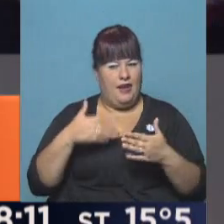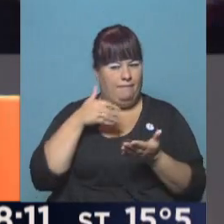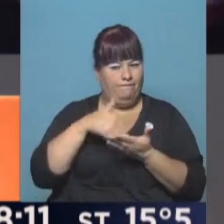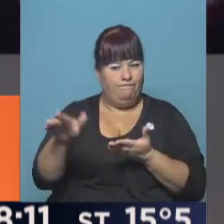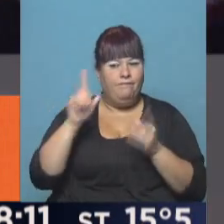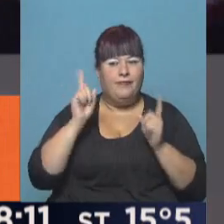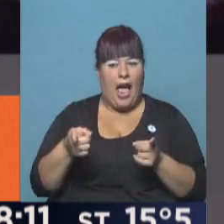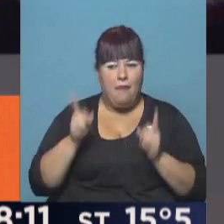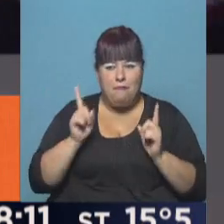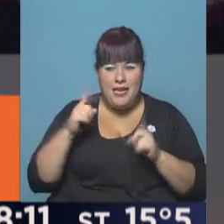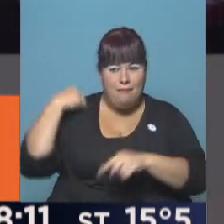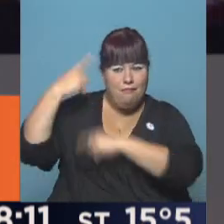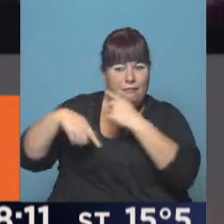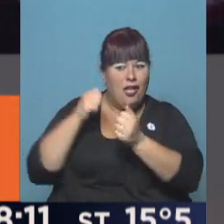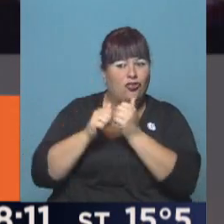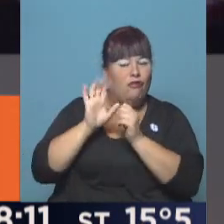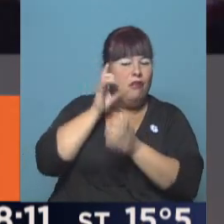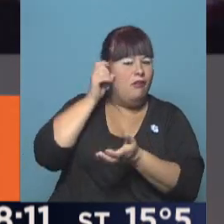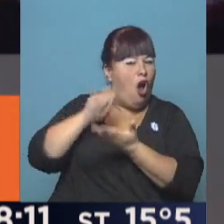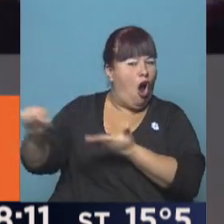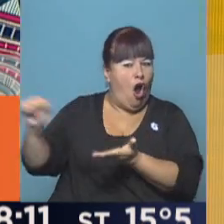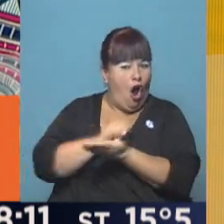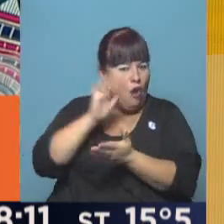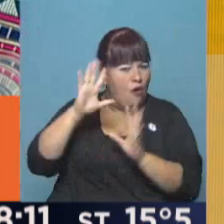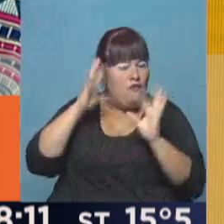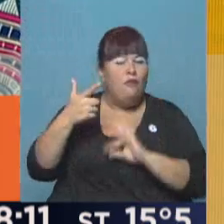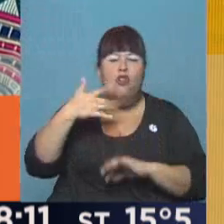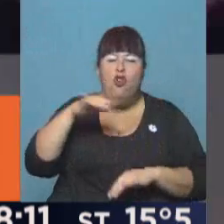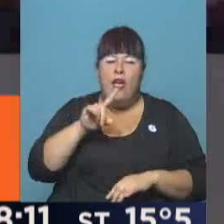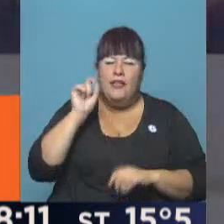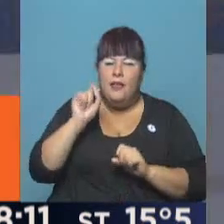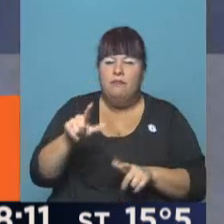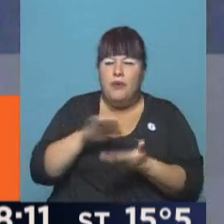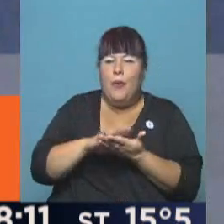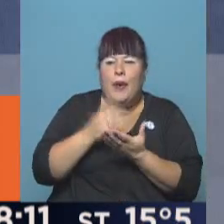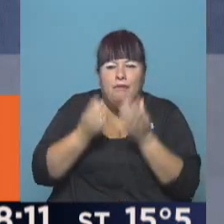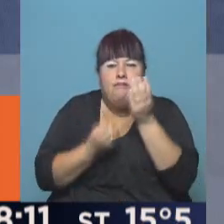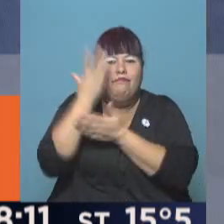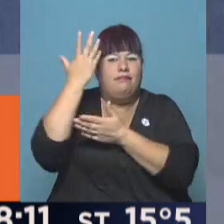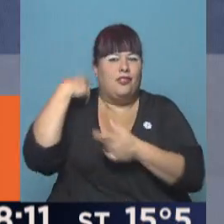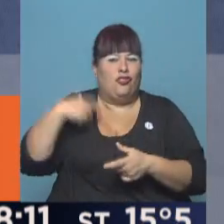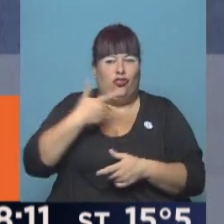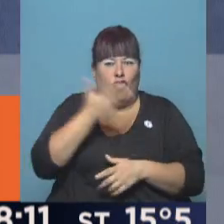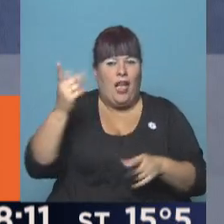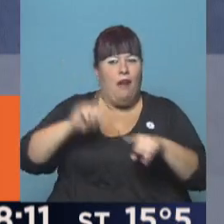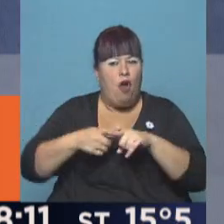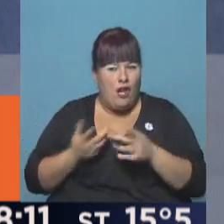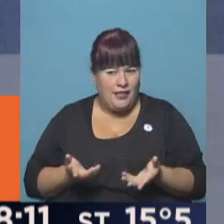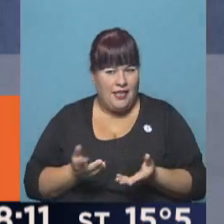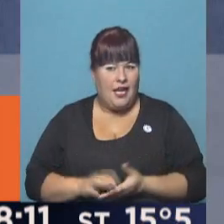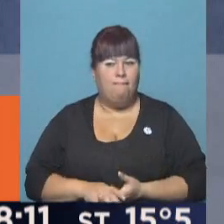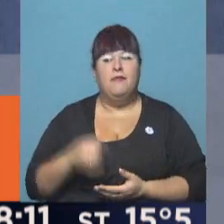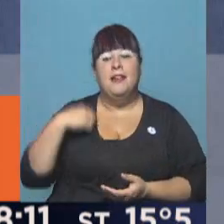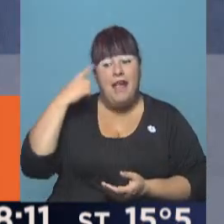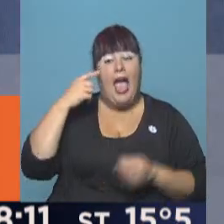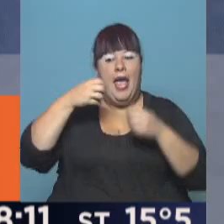rechazo inclusive a su propio legado histórico, con una gran incomprensión de sus propias bases y cimientos sociales y políticos. Creo